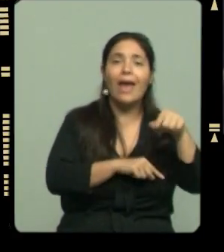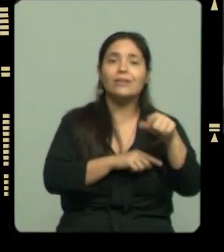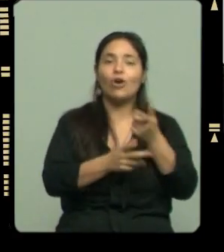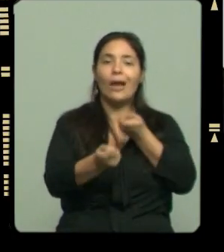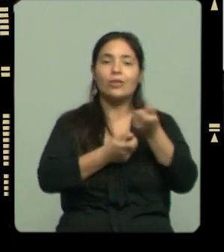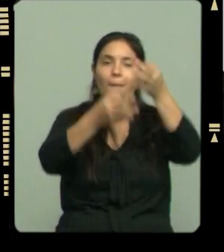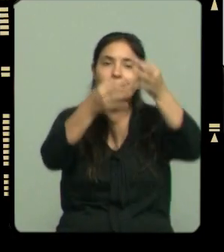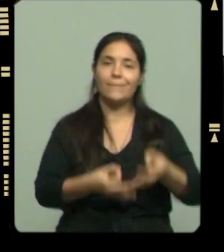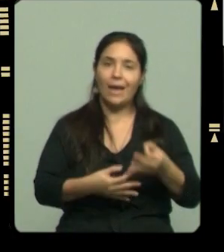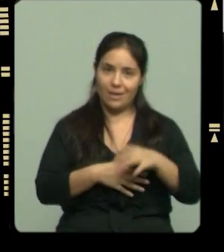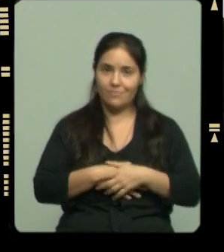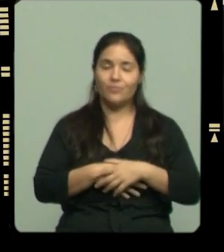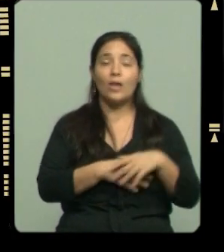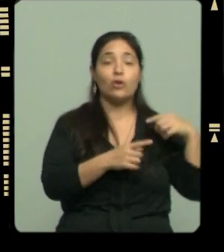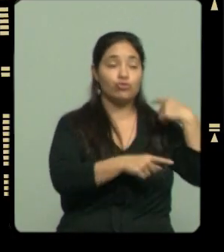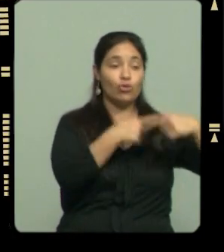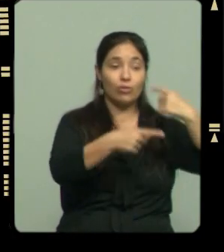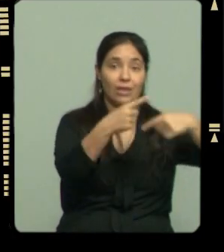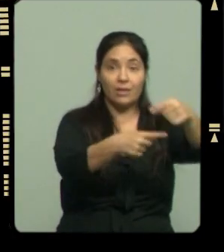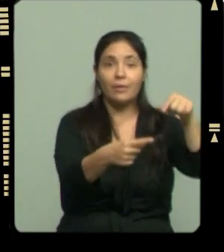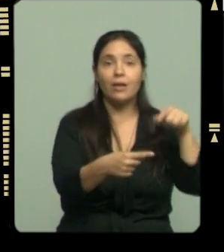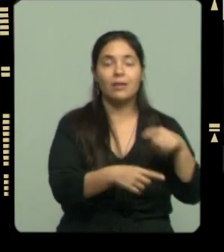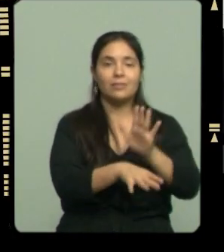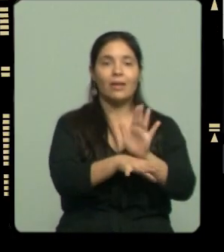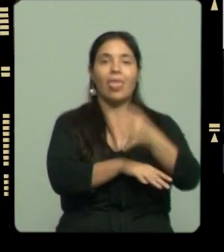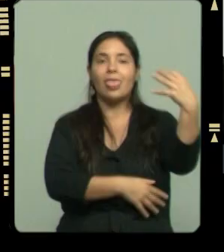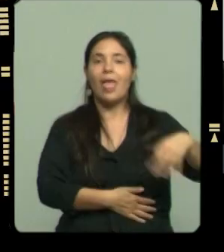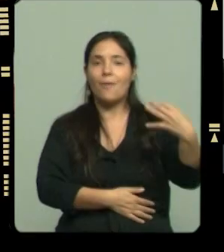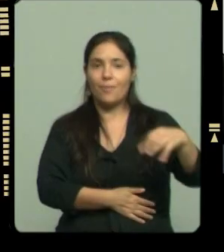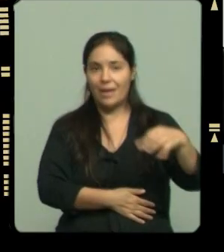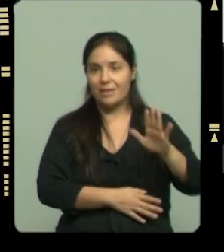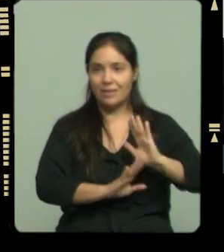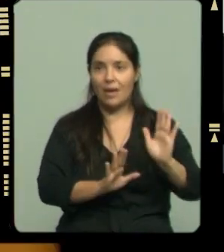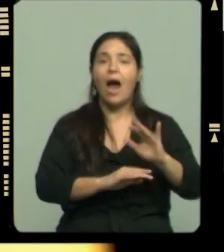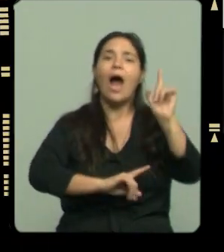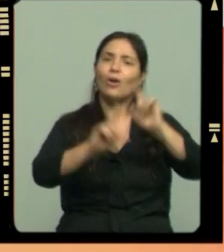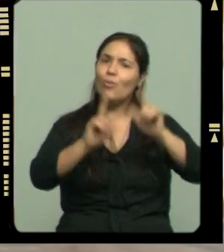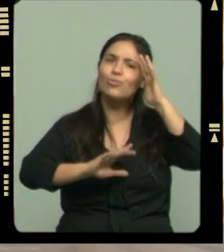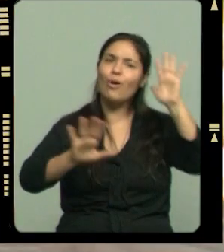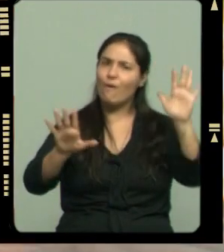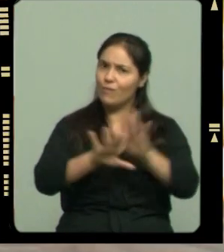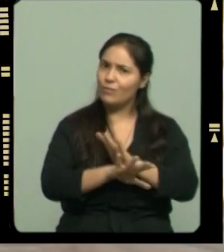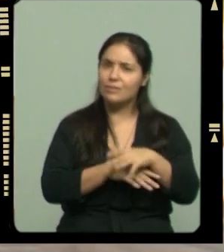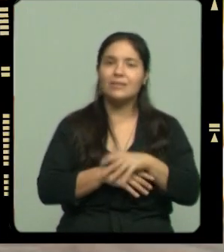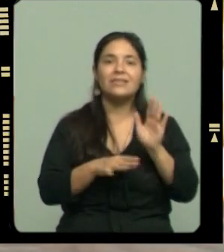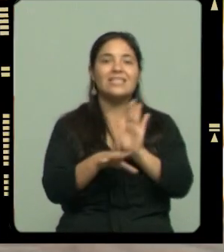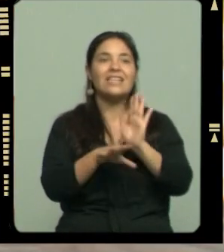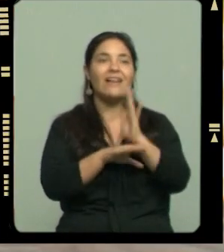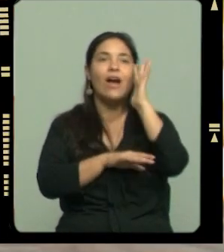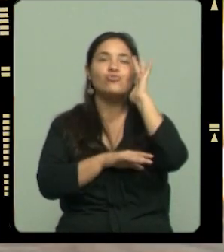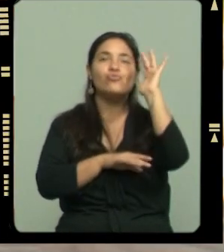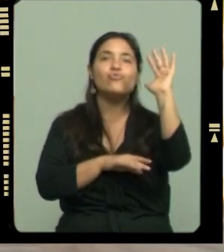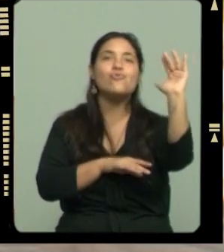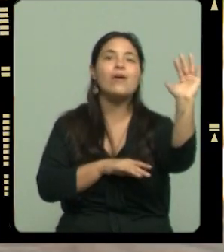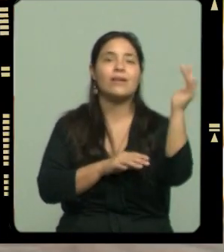esa es la nueva eficiencia, que la sostenibilidad ya pasó de ser un deber ser, todavía lo confunde como alguna una gente. especie de sueño para algo,